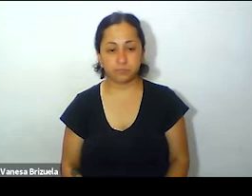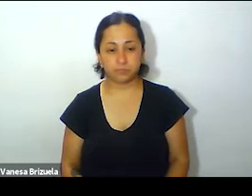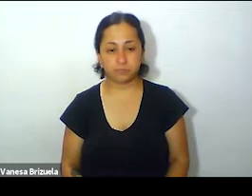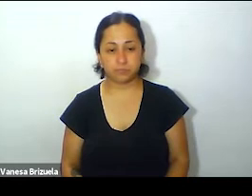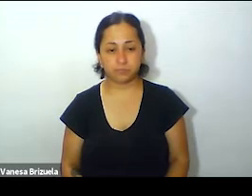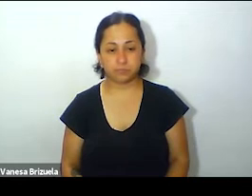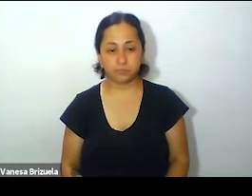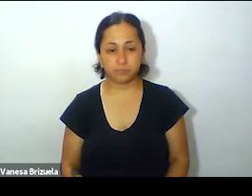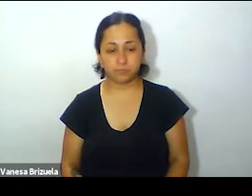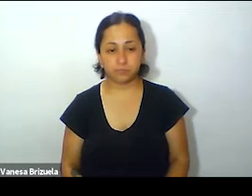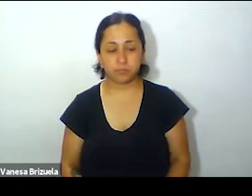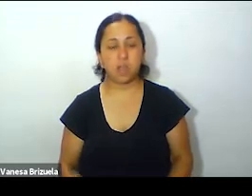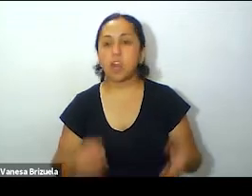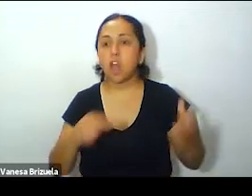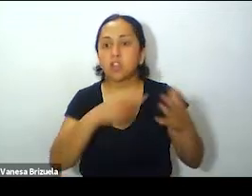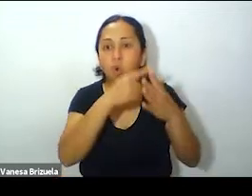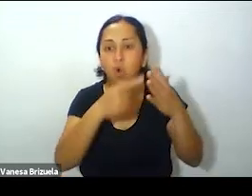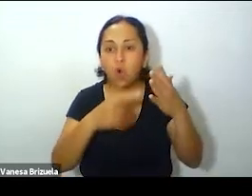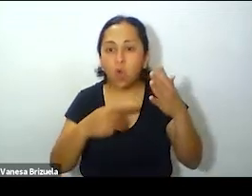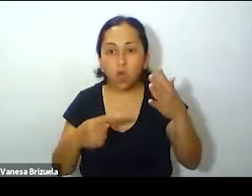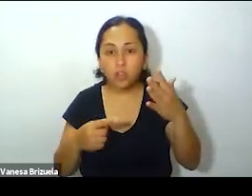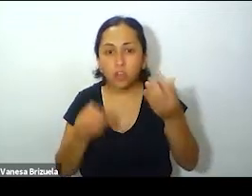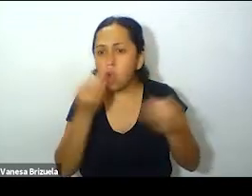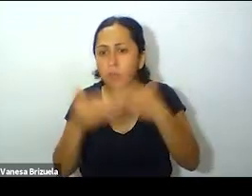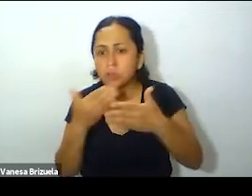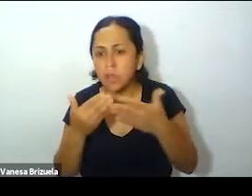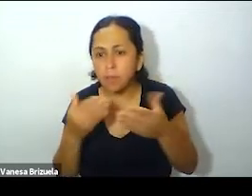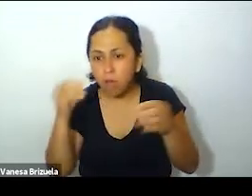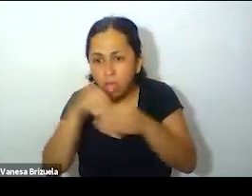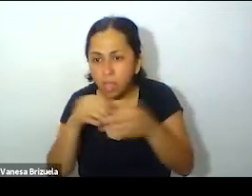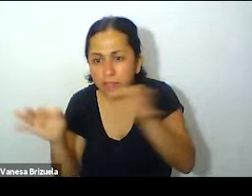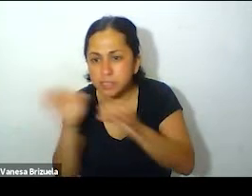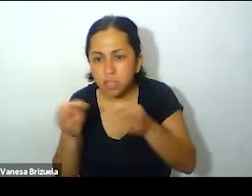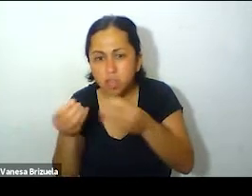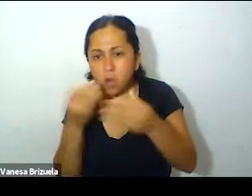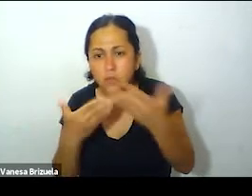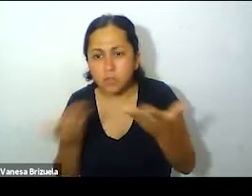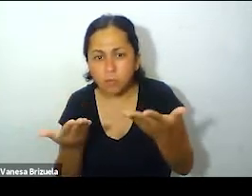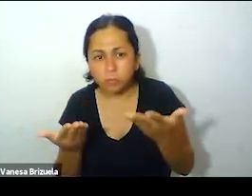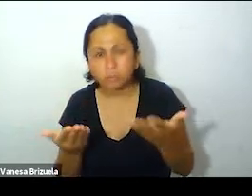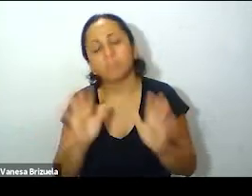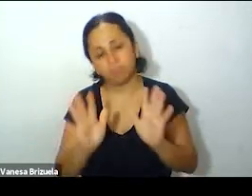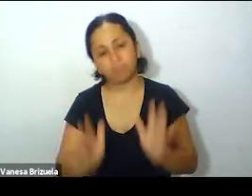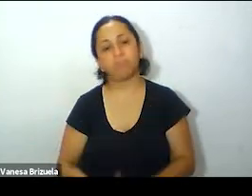¿Cómo vamos a utilizar todo esto en los diseños entonces?